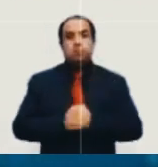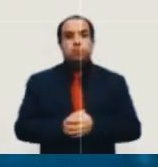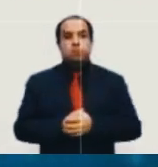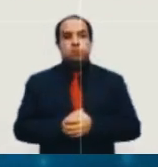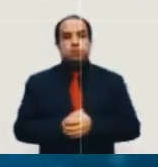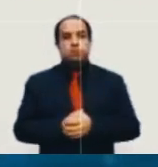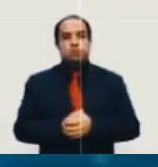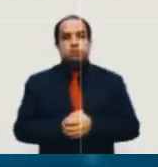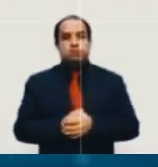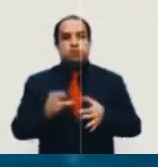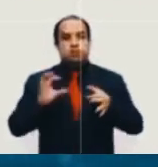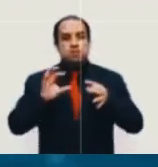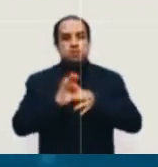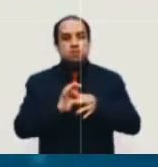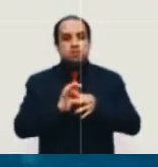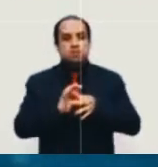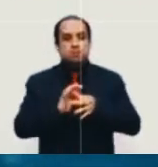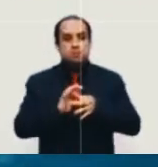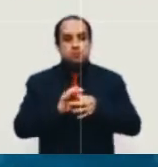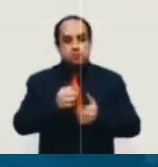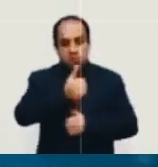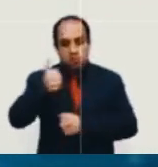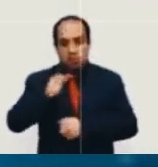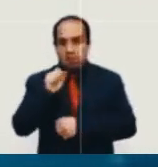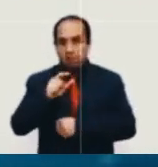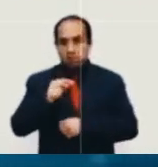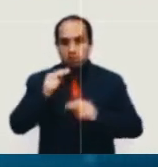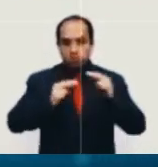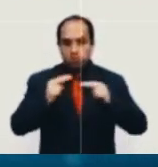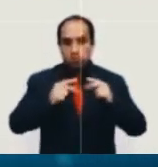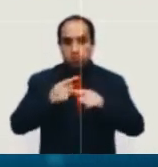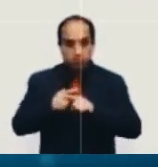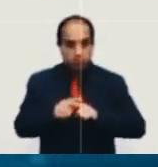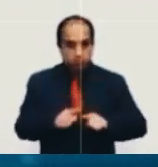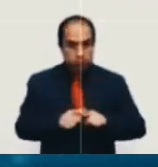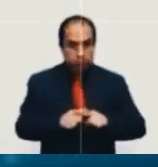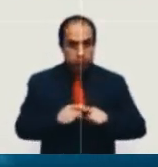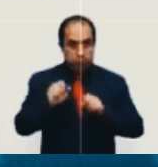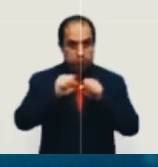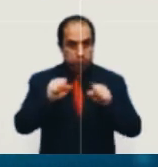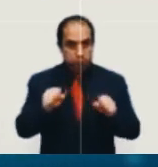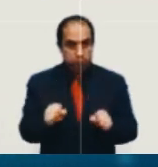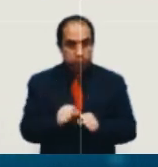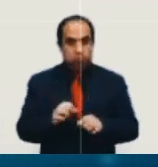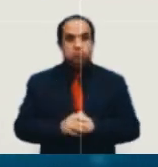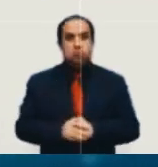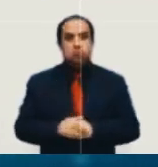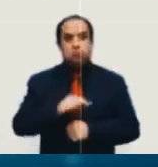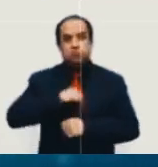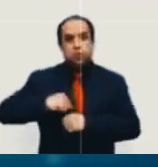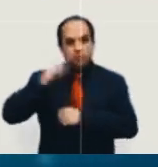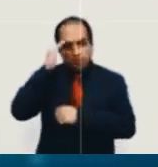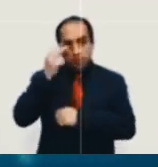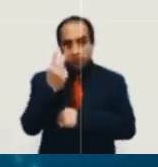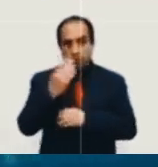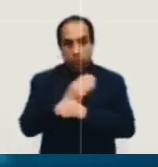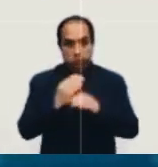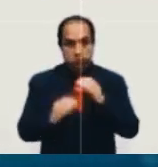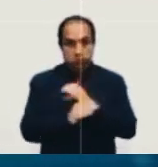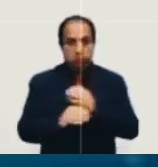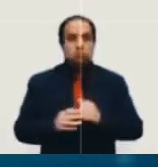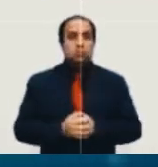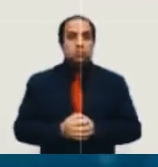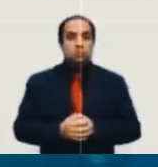son consistentes entre las series, es decir, que vemos las mismas tendencias en varios sistemas, lo que nos hace pensar dos cosas.